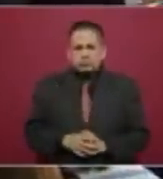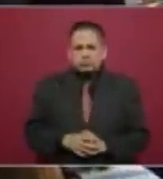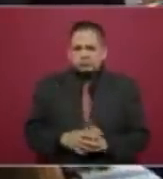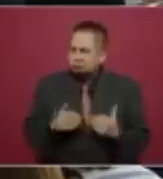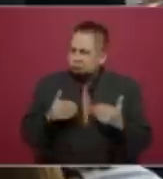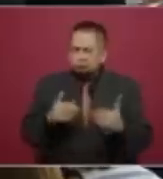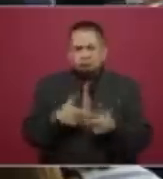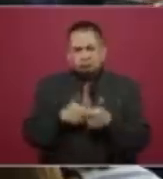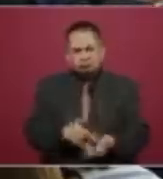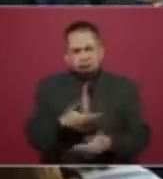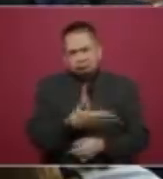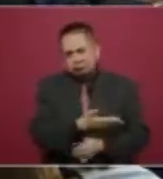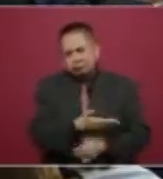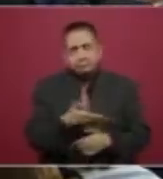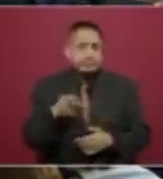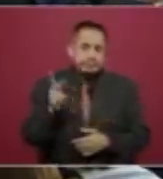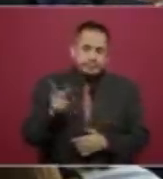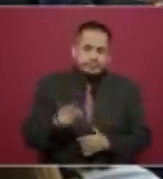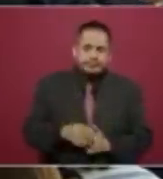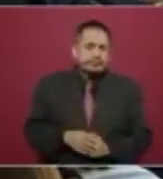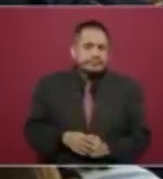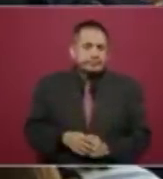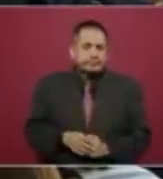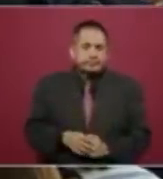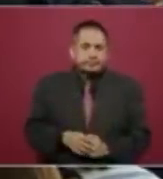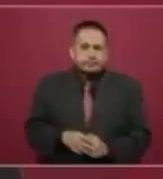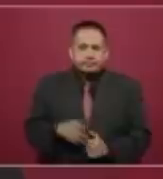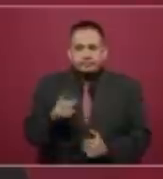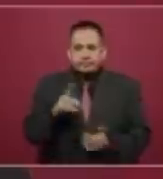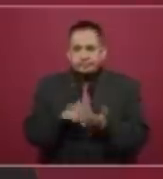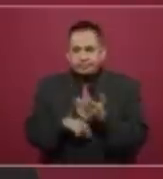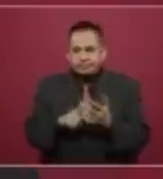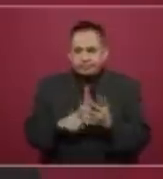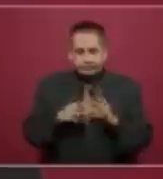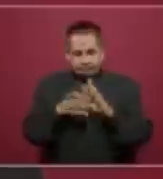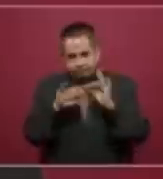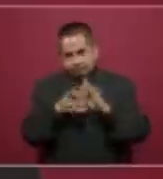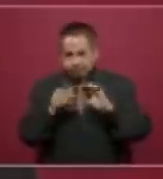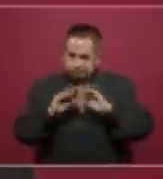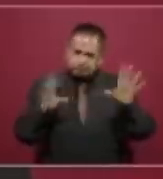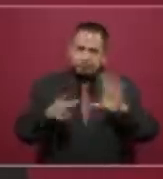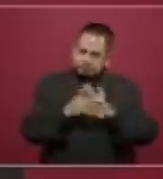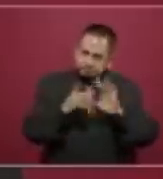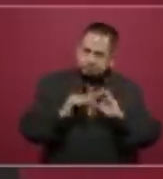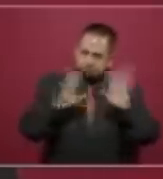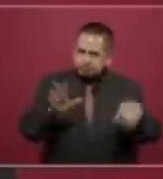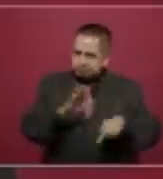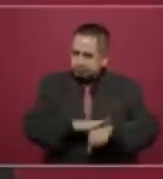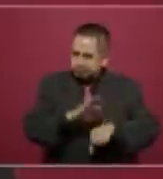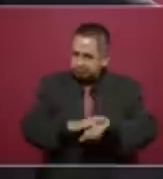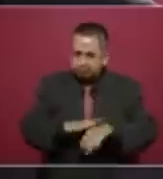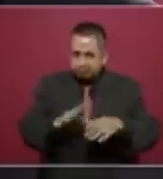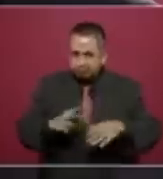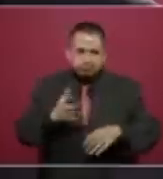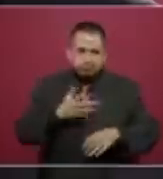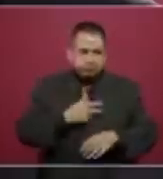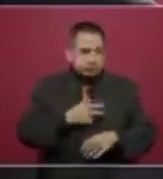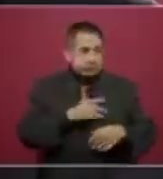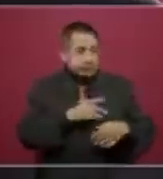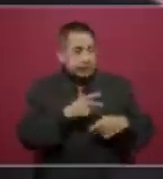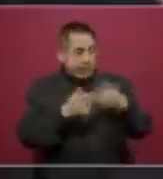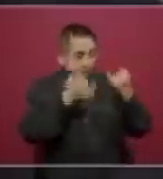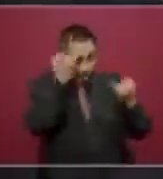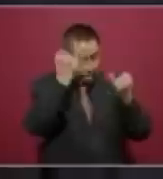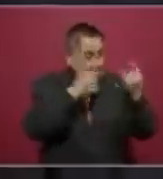Adelante. Nada más que, pues siempre vamos a estar aclarando. Vamos a usar siempre el derecho de réplica.